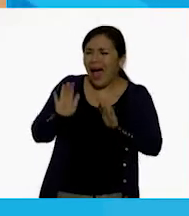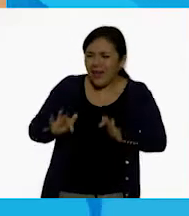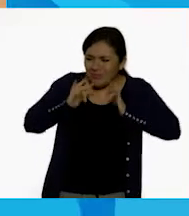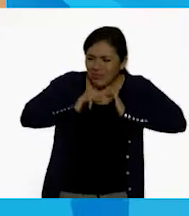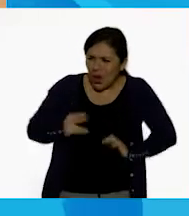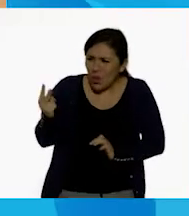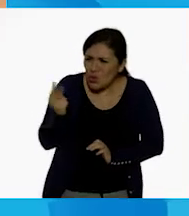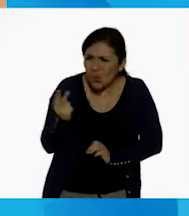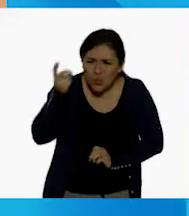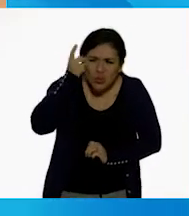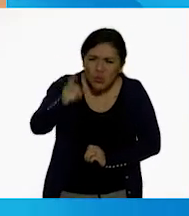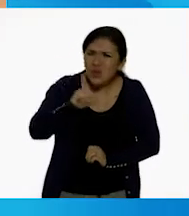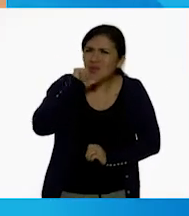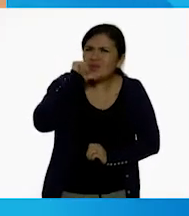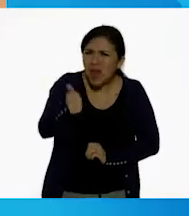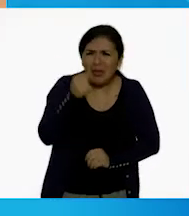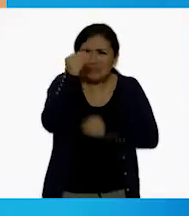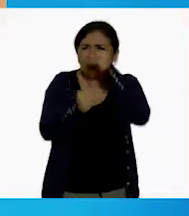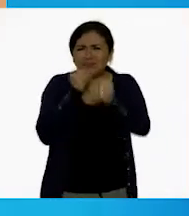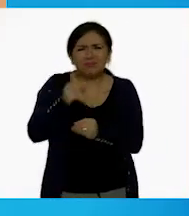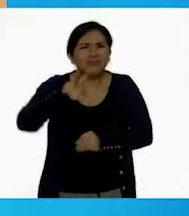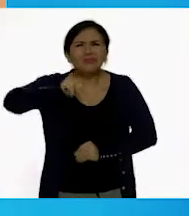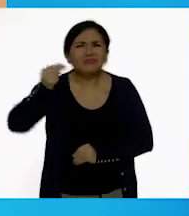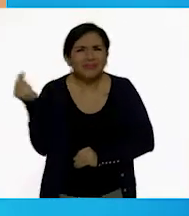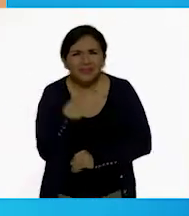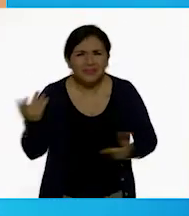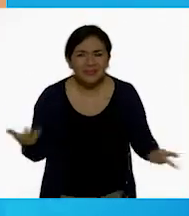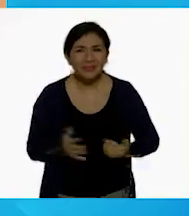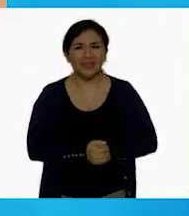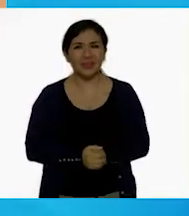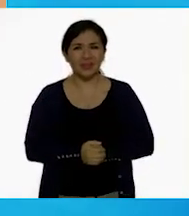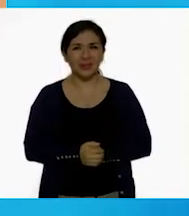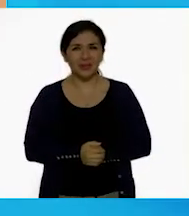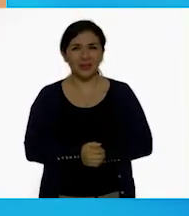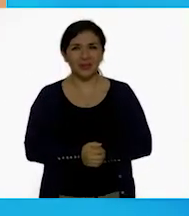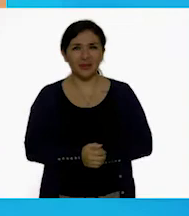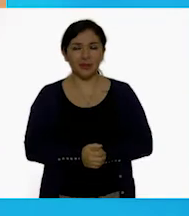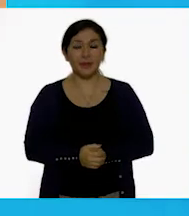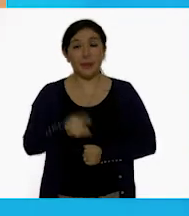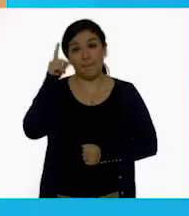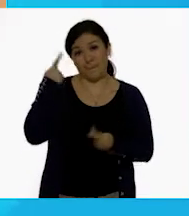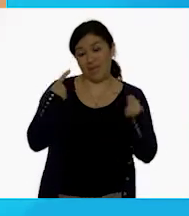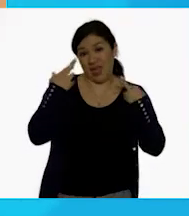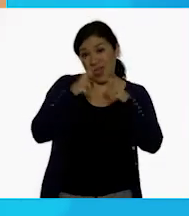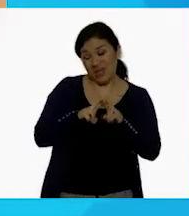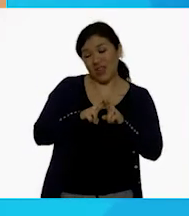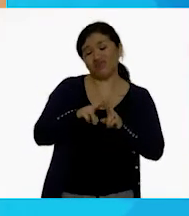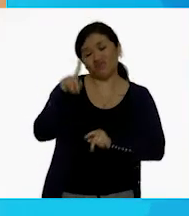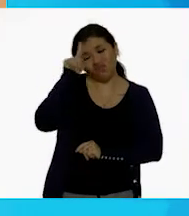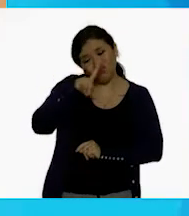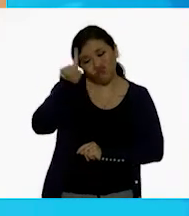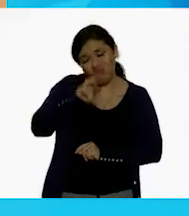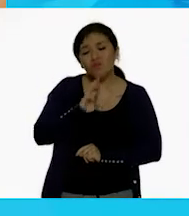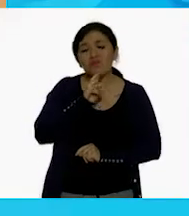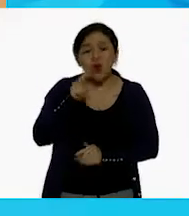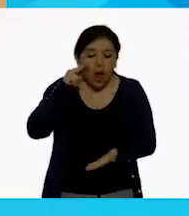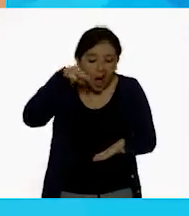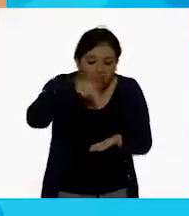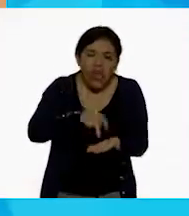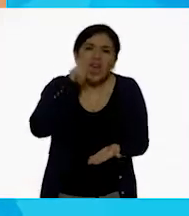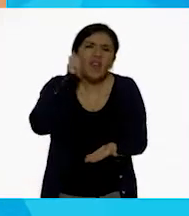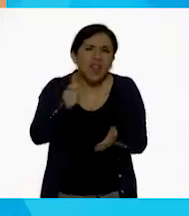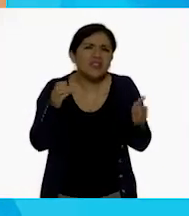es de ninguno de los dos. No se disgusten entre ustedes. Yo sugiero que revisemos lo que tiene